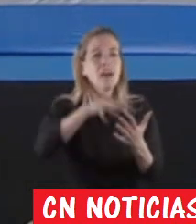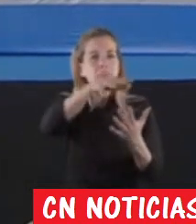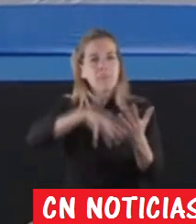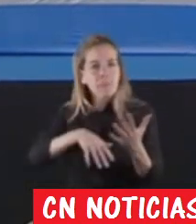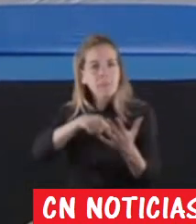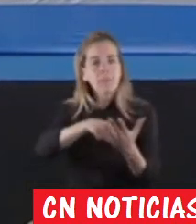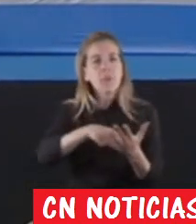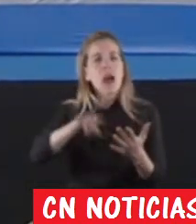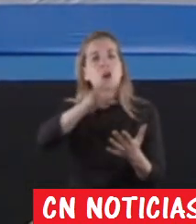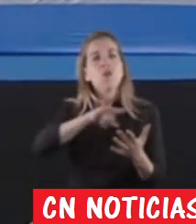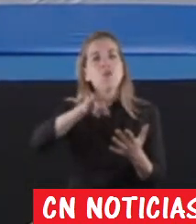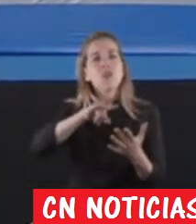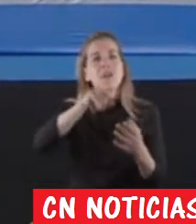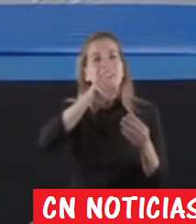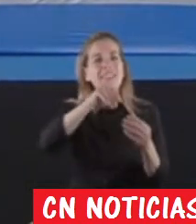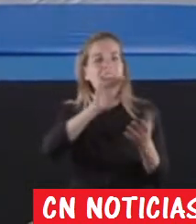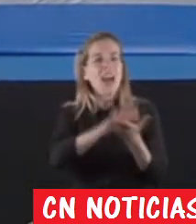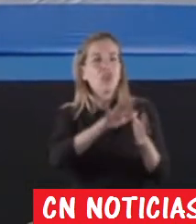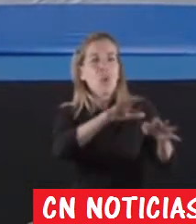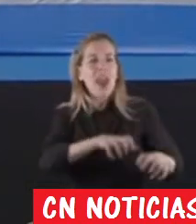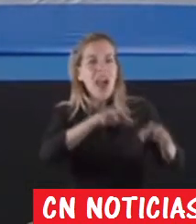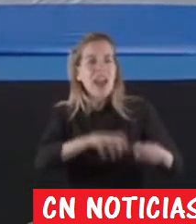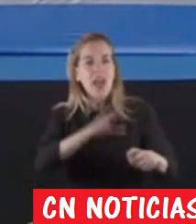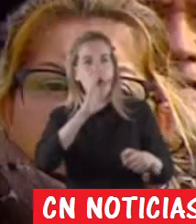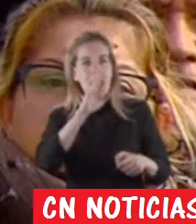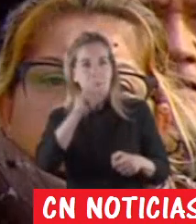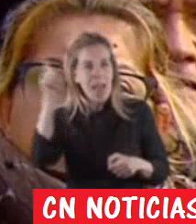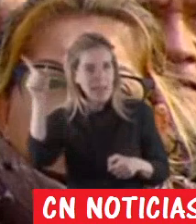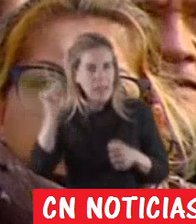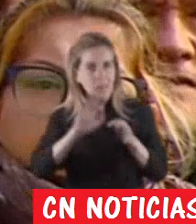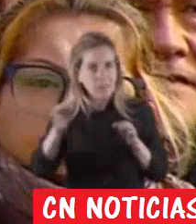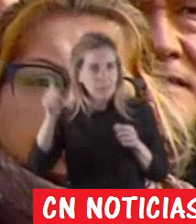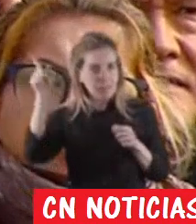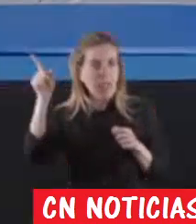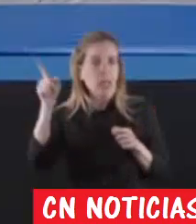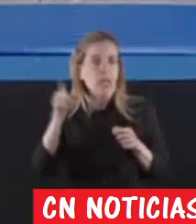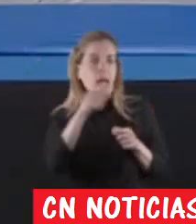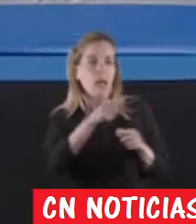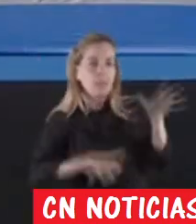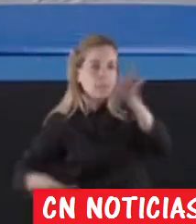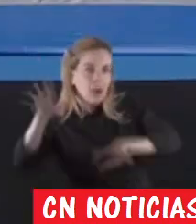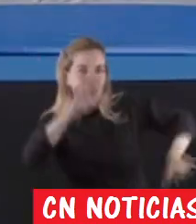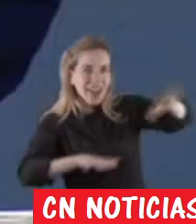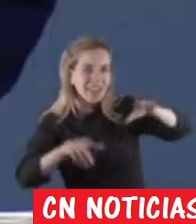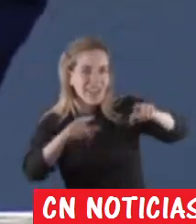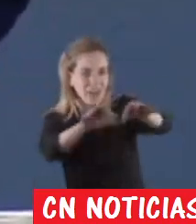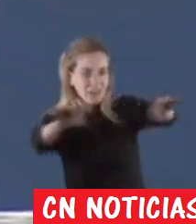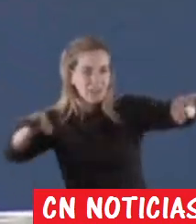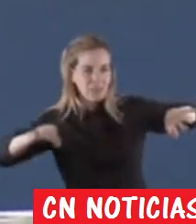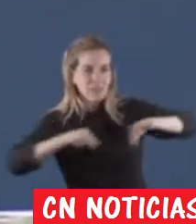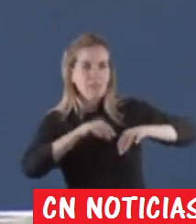la Universidad de Asuntos Agrarios de La Plata, que está acá en el cruce de Lomas, y armaron unos gallineros